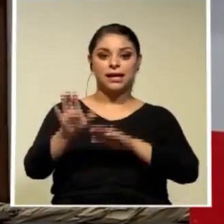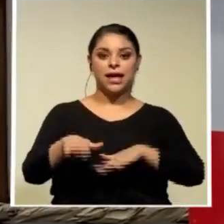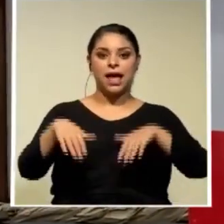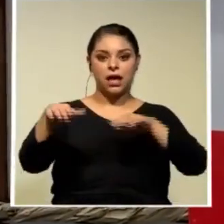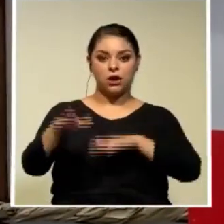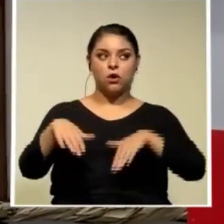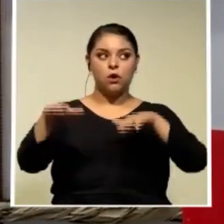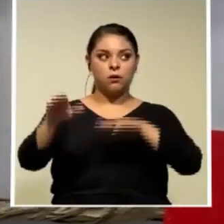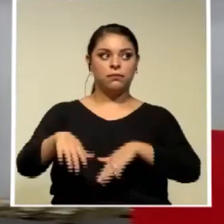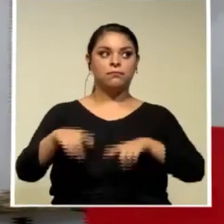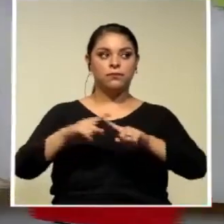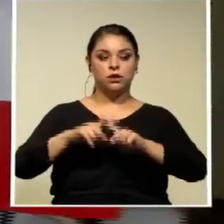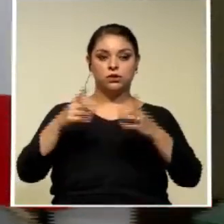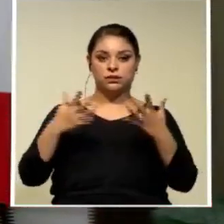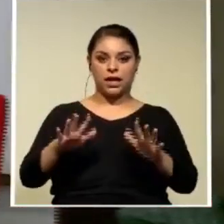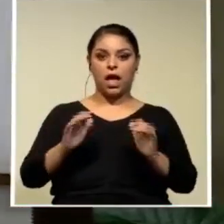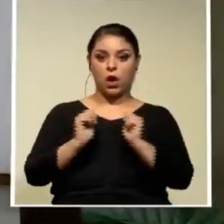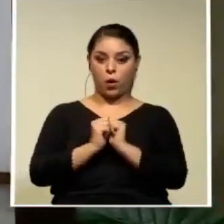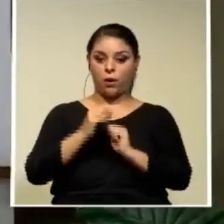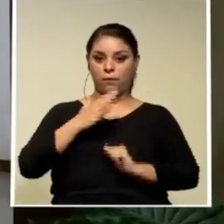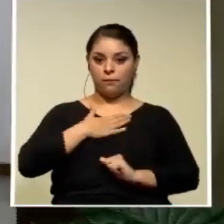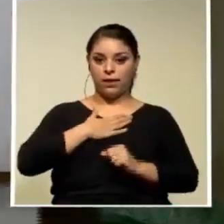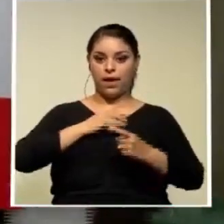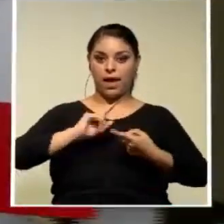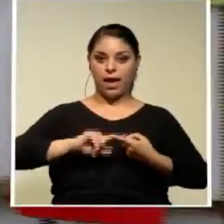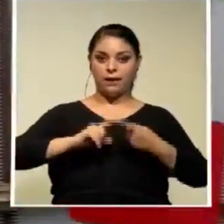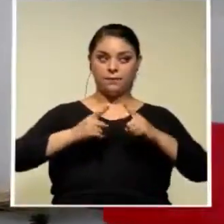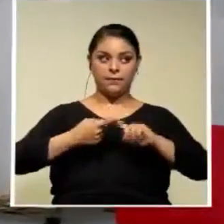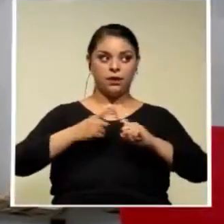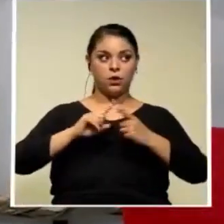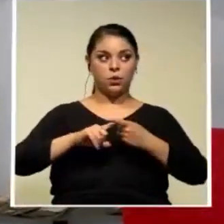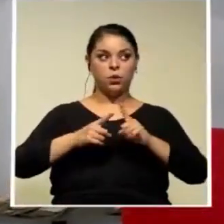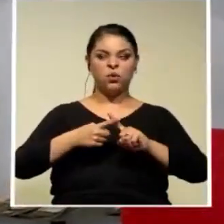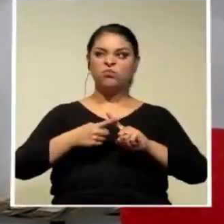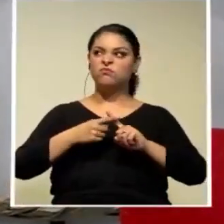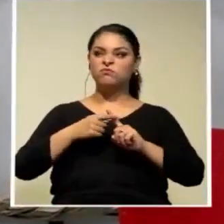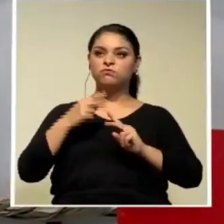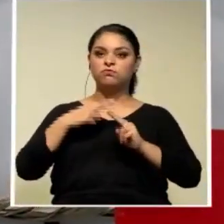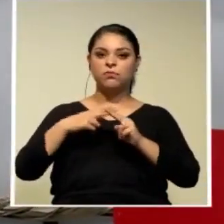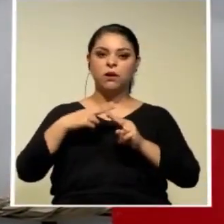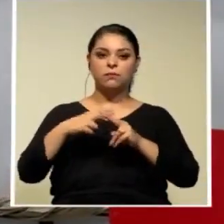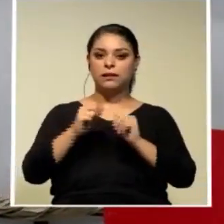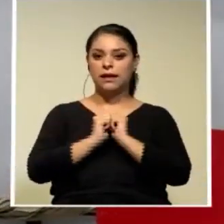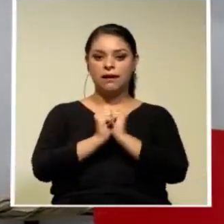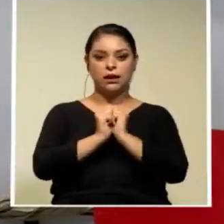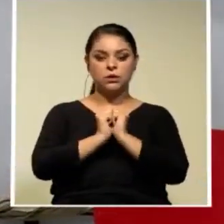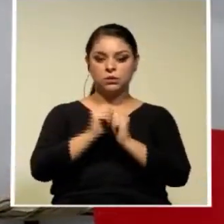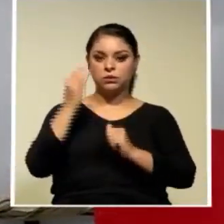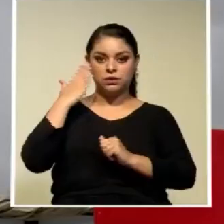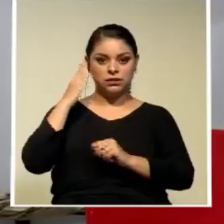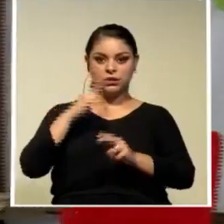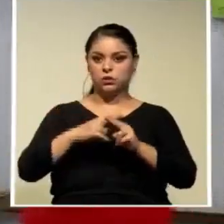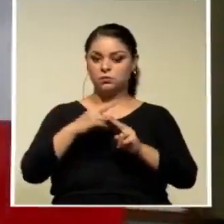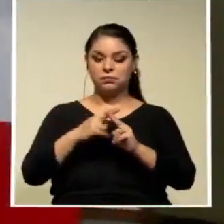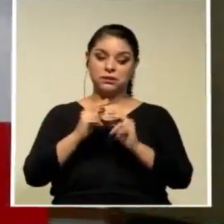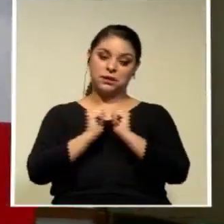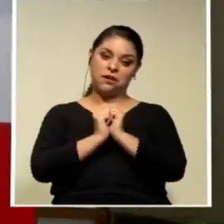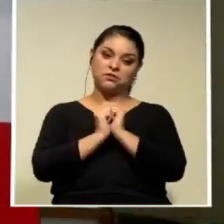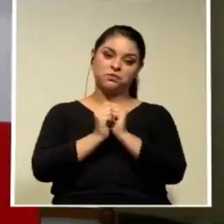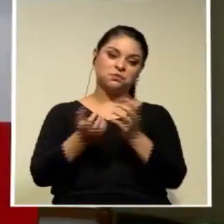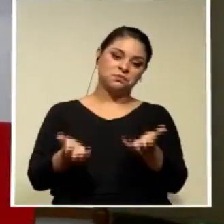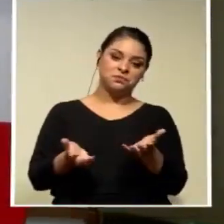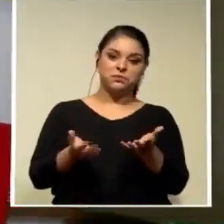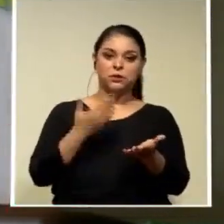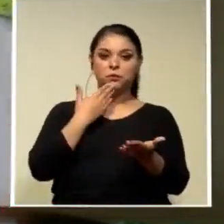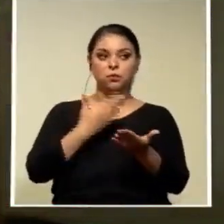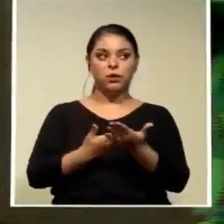pero entonces aquí con mi amigo, ¿cómo le pondría a este caballito? No sé cómo se llama, mi amigo, este caballito. Entonces,